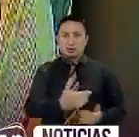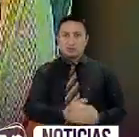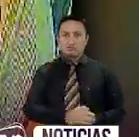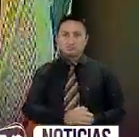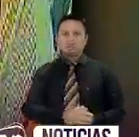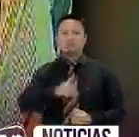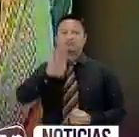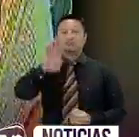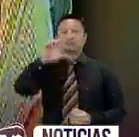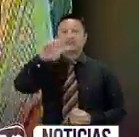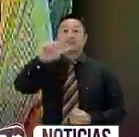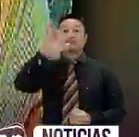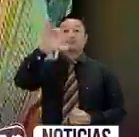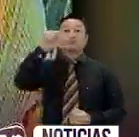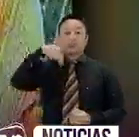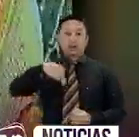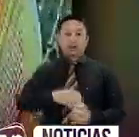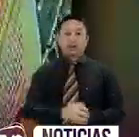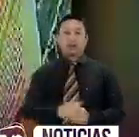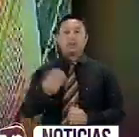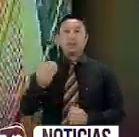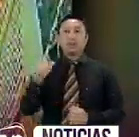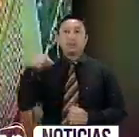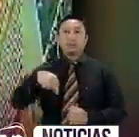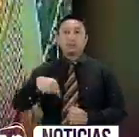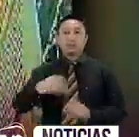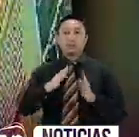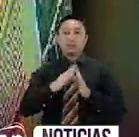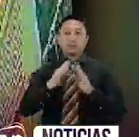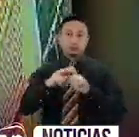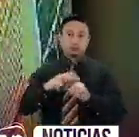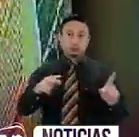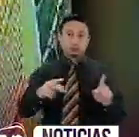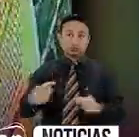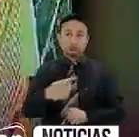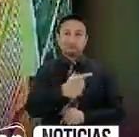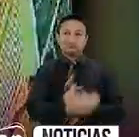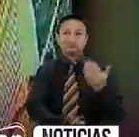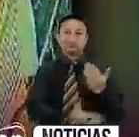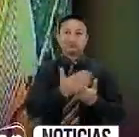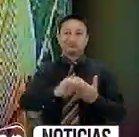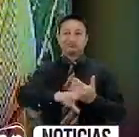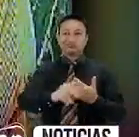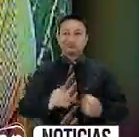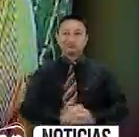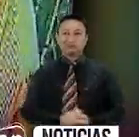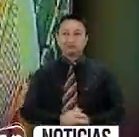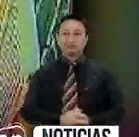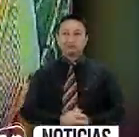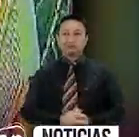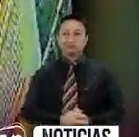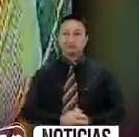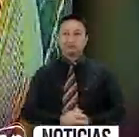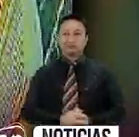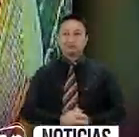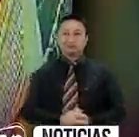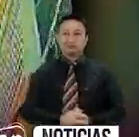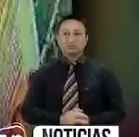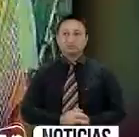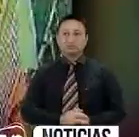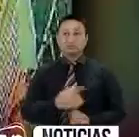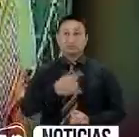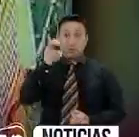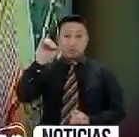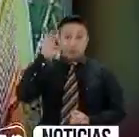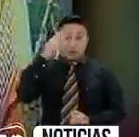de La Bota, al norte de Quito, una joven que salía de su casa fue blanco fácil de la delincuencia a plena luz del día. En el video se